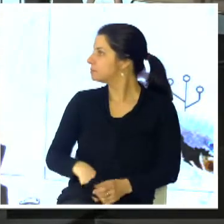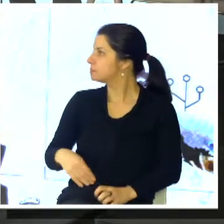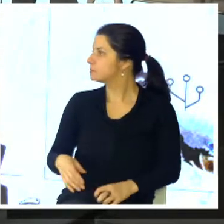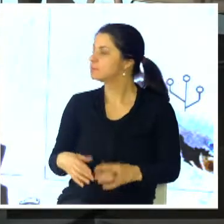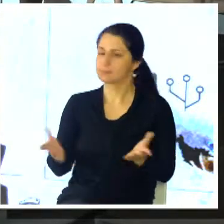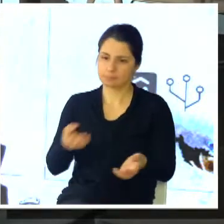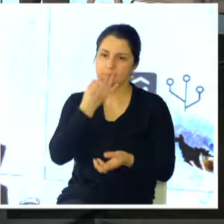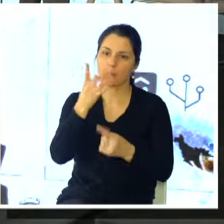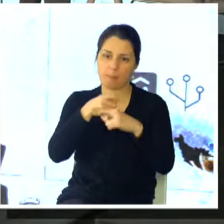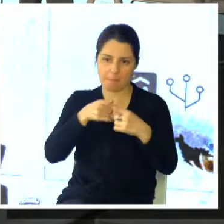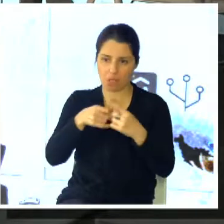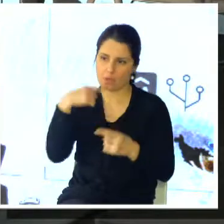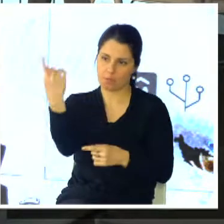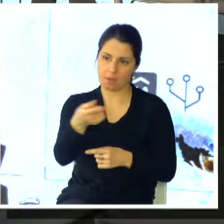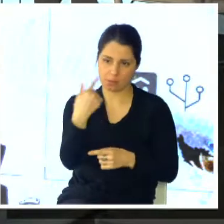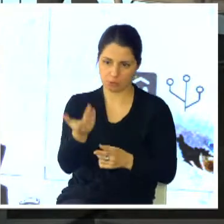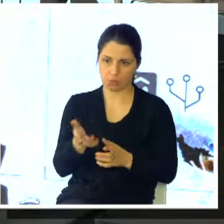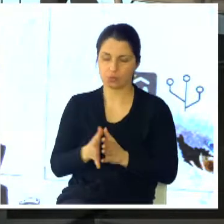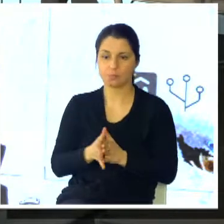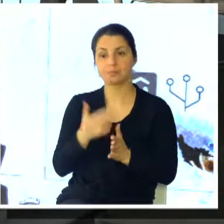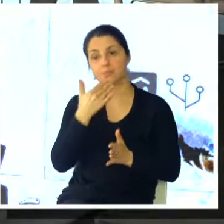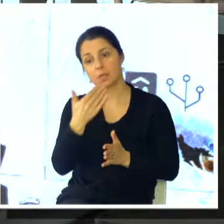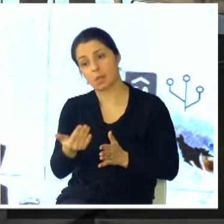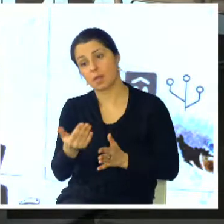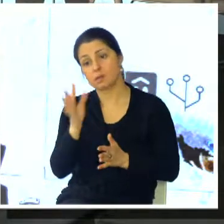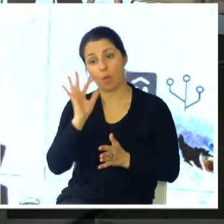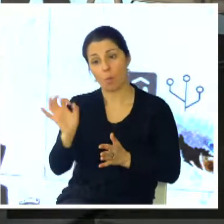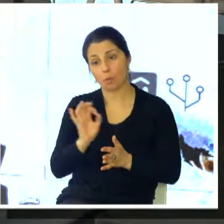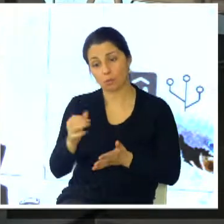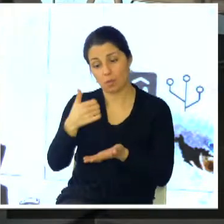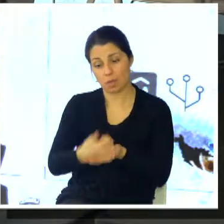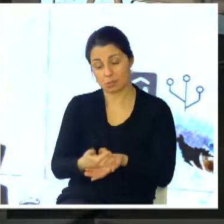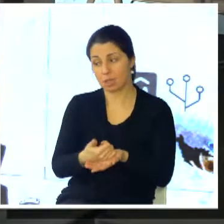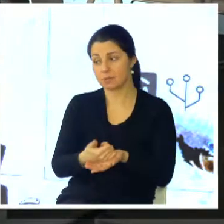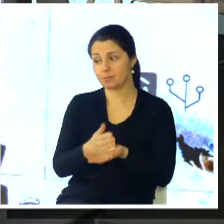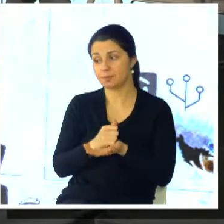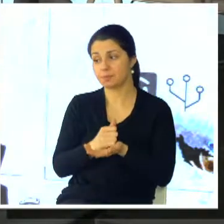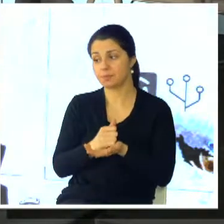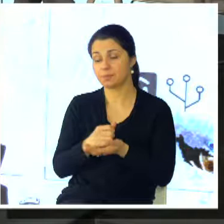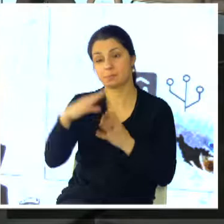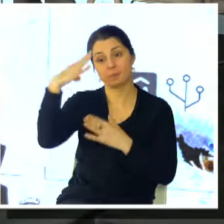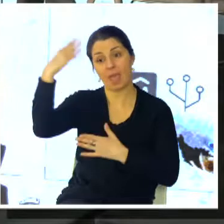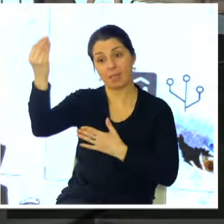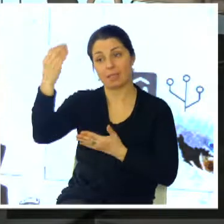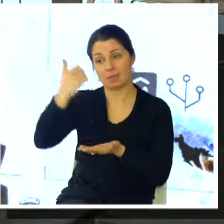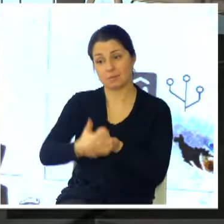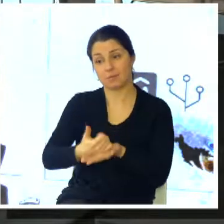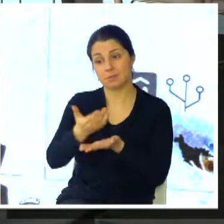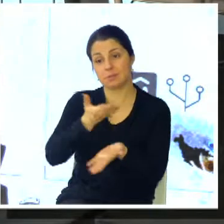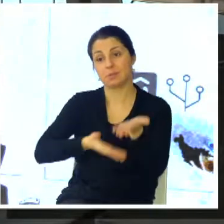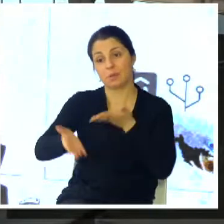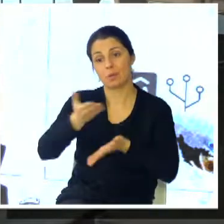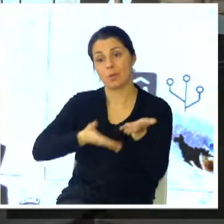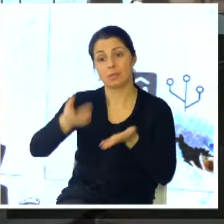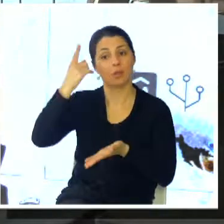Bueno, buen mediodía para todos. Agradecer primero la oportunidad de poder estar acá, de que Antel esté presente también compartiendo un poco la